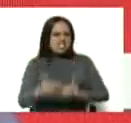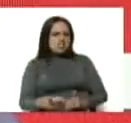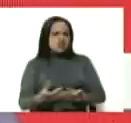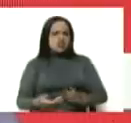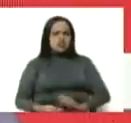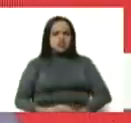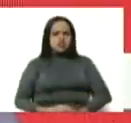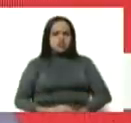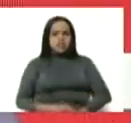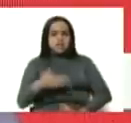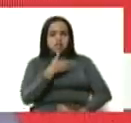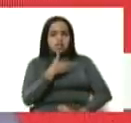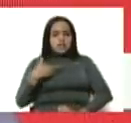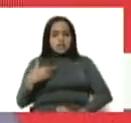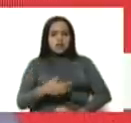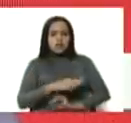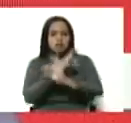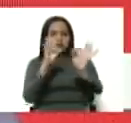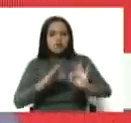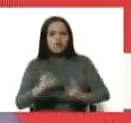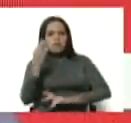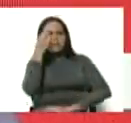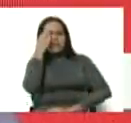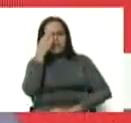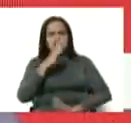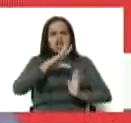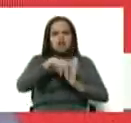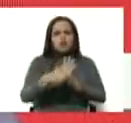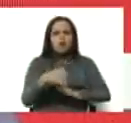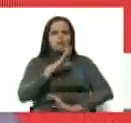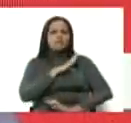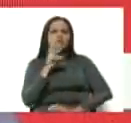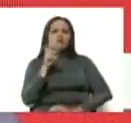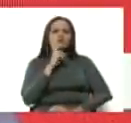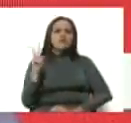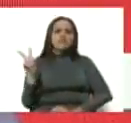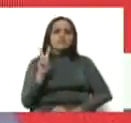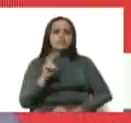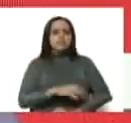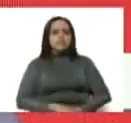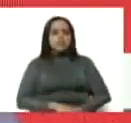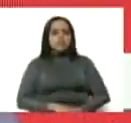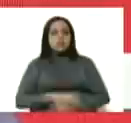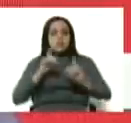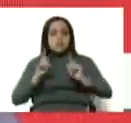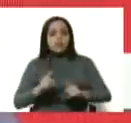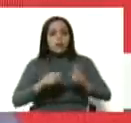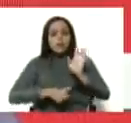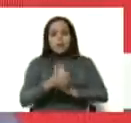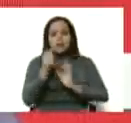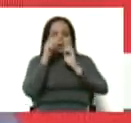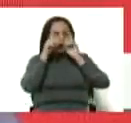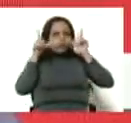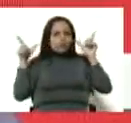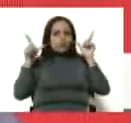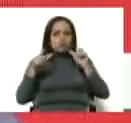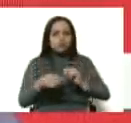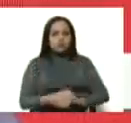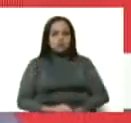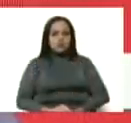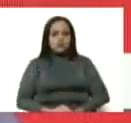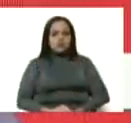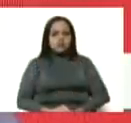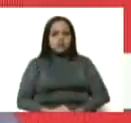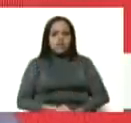que pretende de una forma pirata robar el oro a los venezolanos. Y además, lo más insólito de todos los insólitos, es